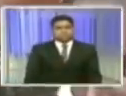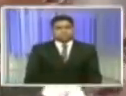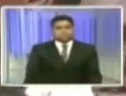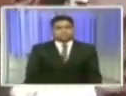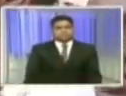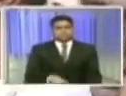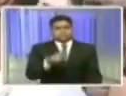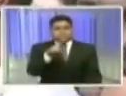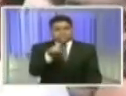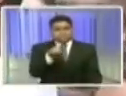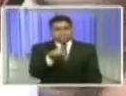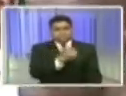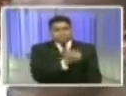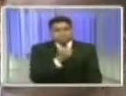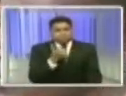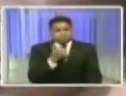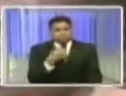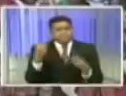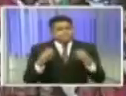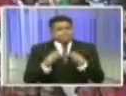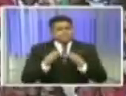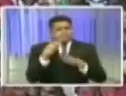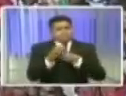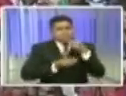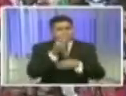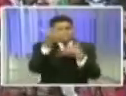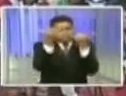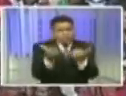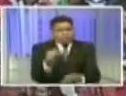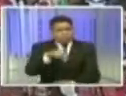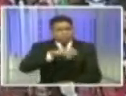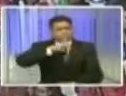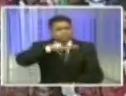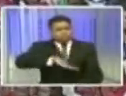Esto que ustedes están viviendo y haciendo es historia.